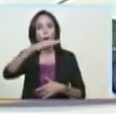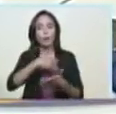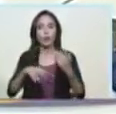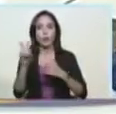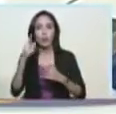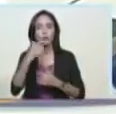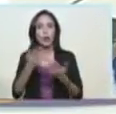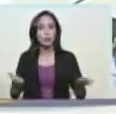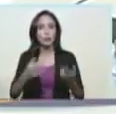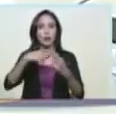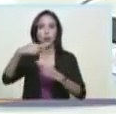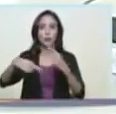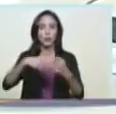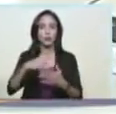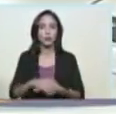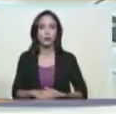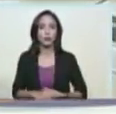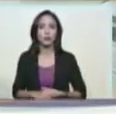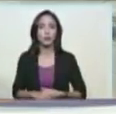pueblo revolucionario